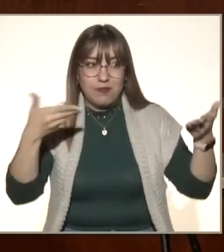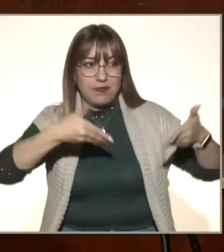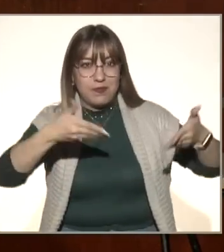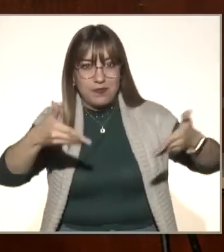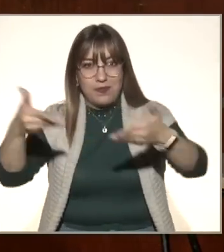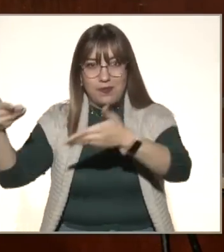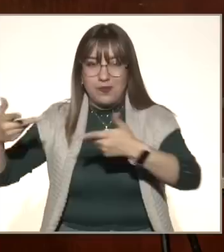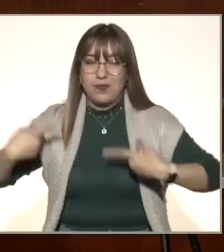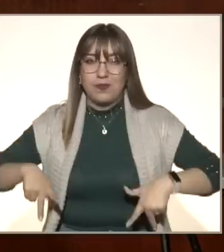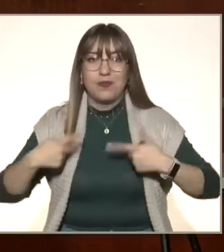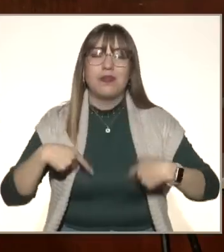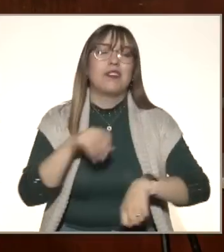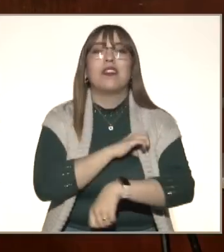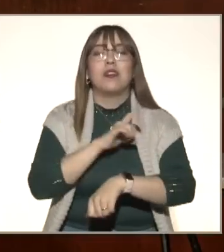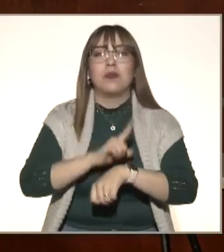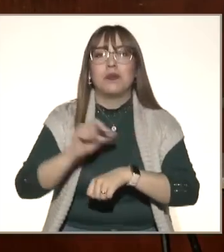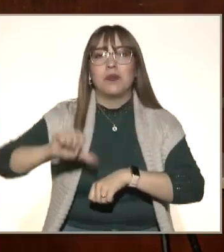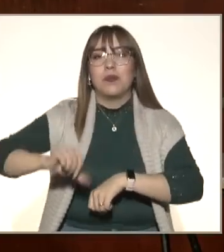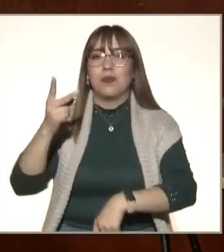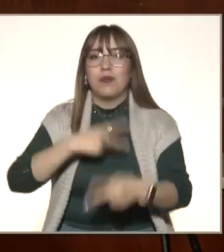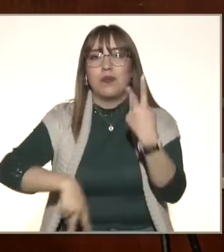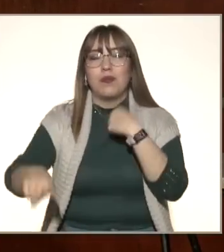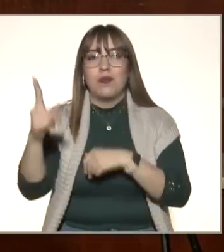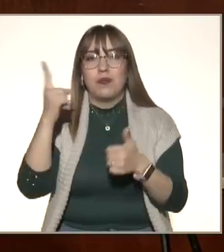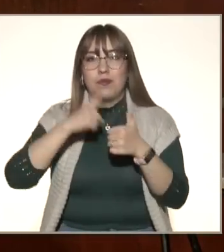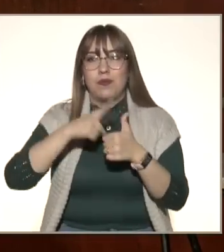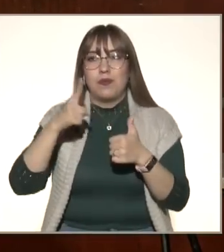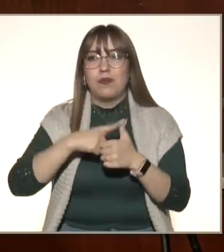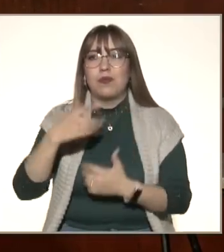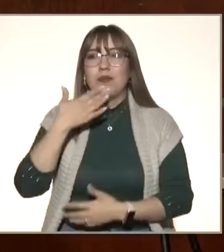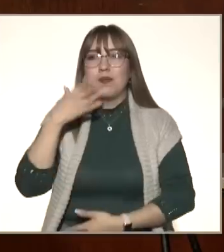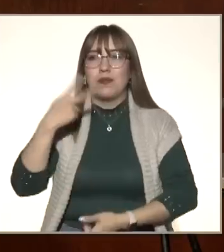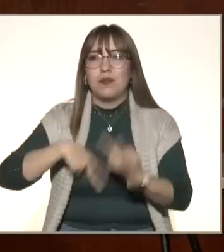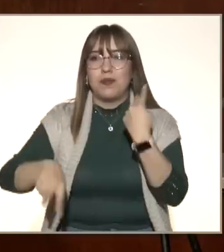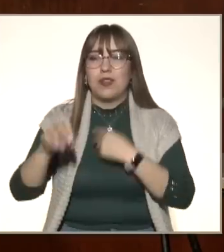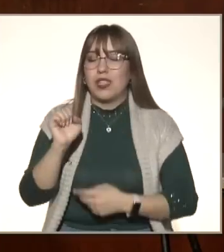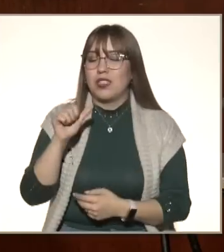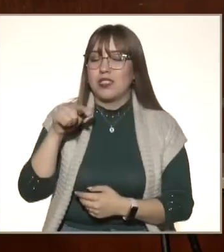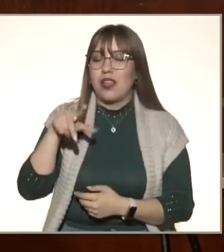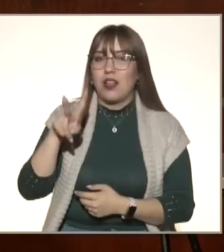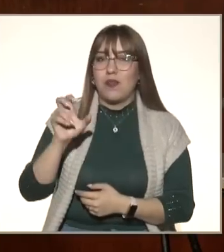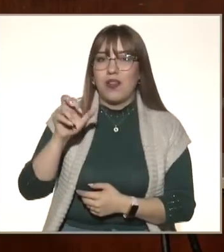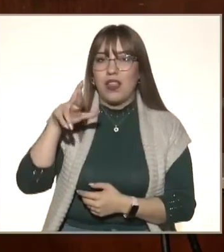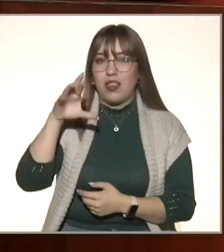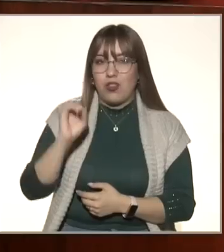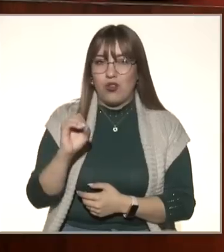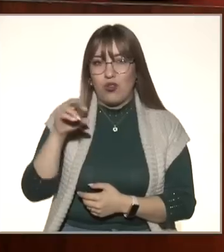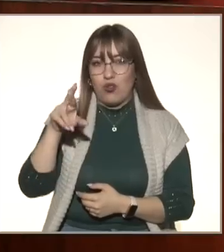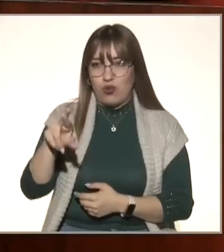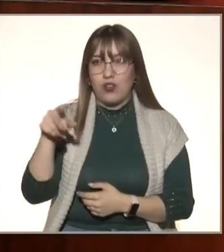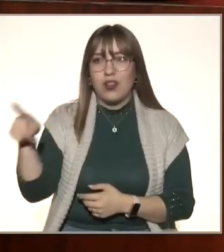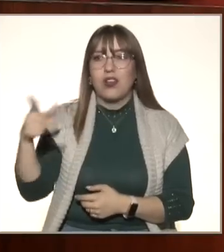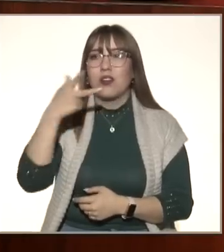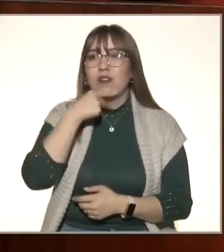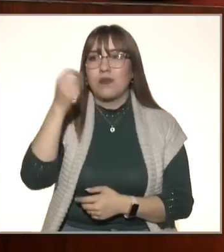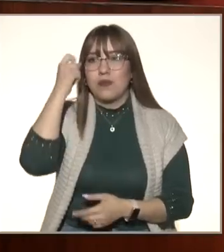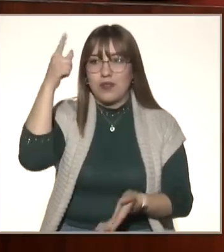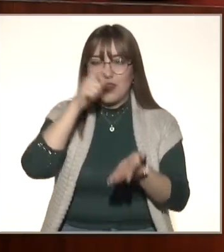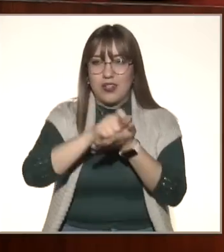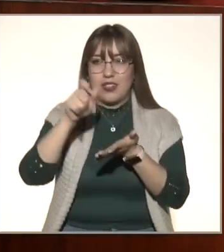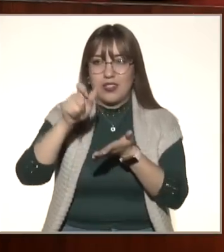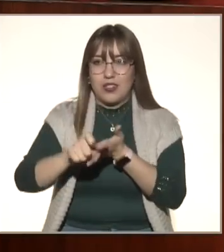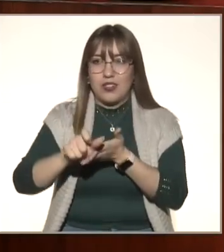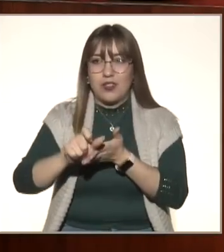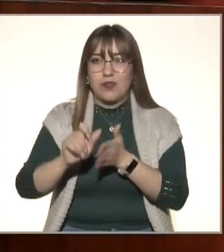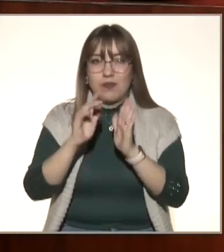que va a conformar la conversación de hoy. En primer lugar, le damos la bienvenida a Salvador Casanova. Él es escritor, autor del libro La maravillosa historia